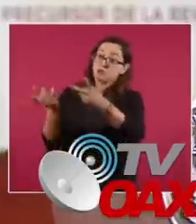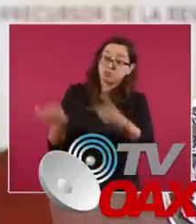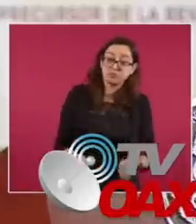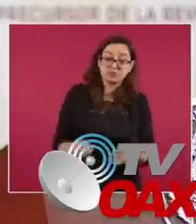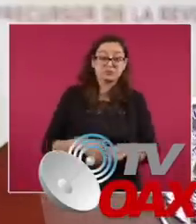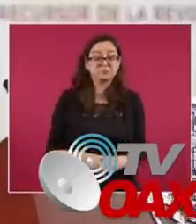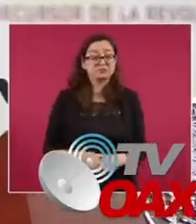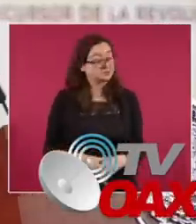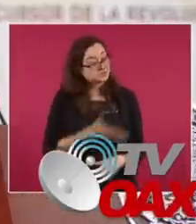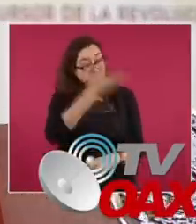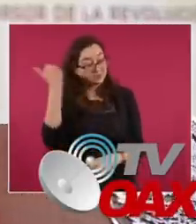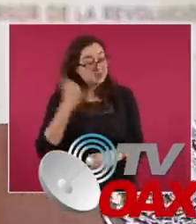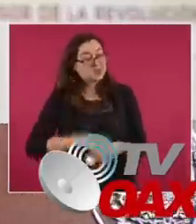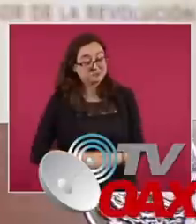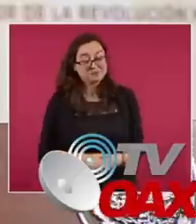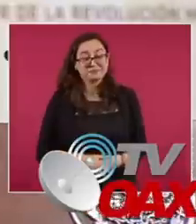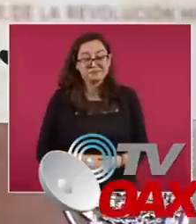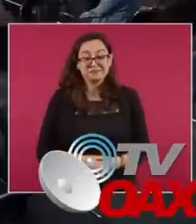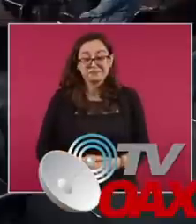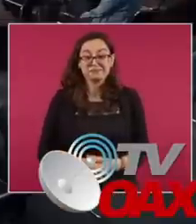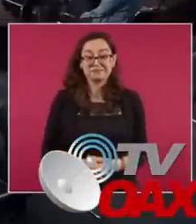Sería todo. Muchas gracias, presidente.